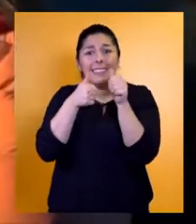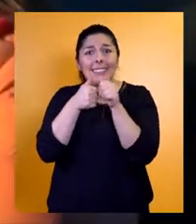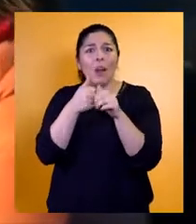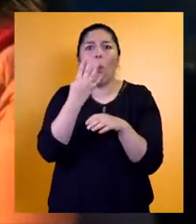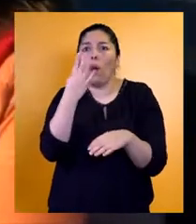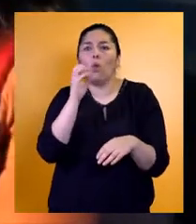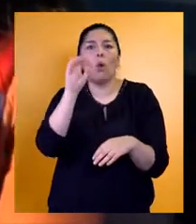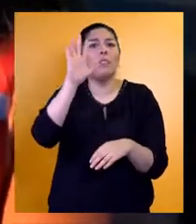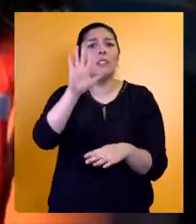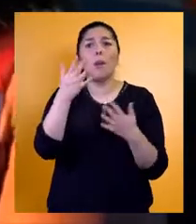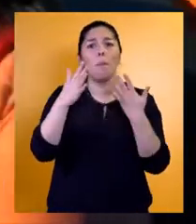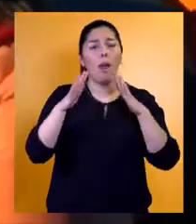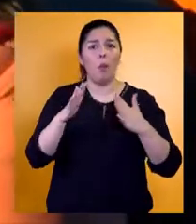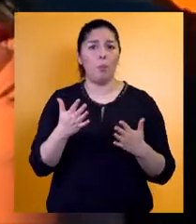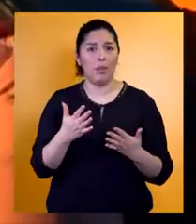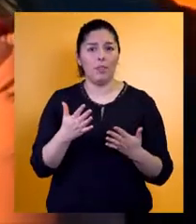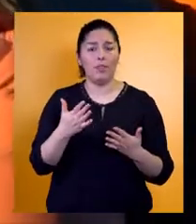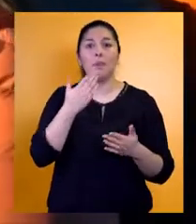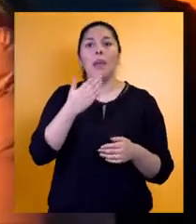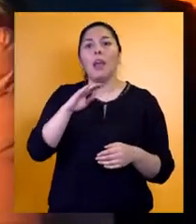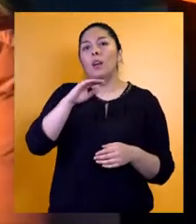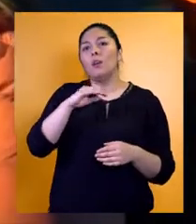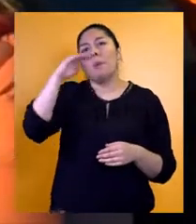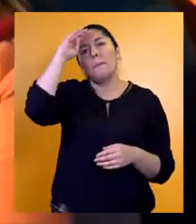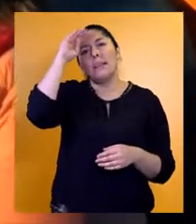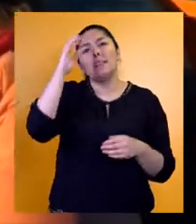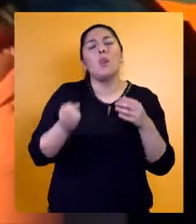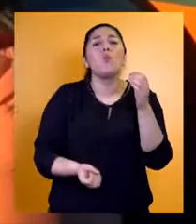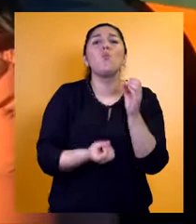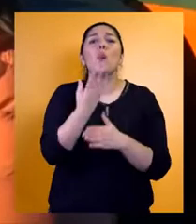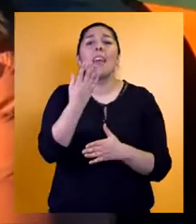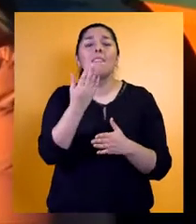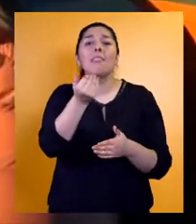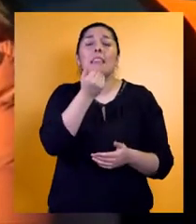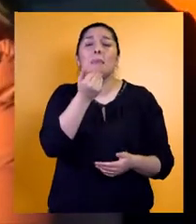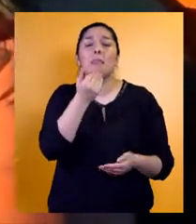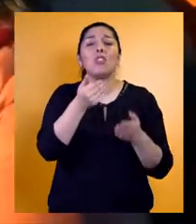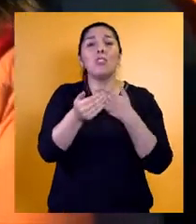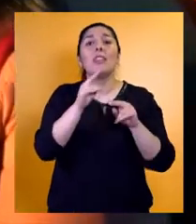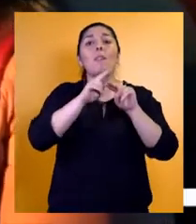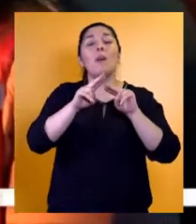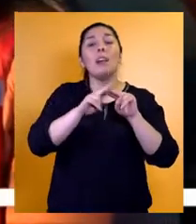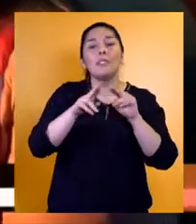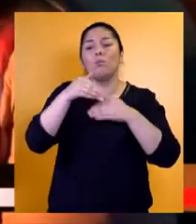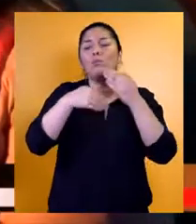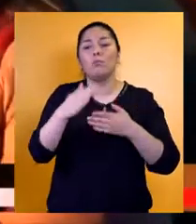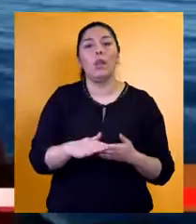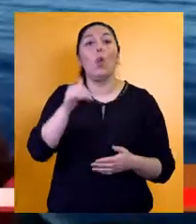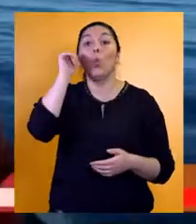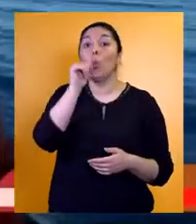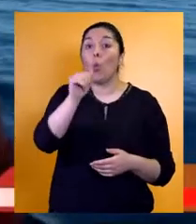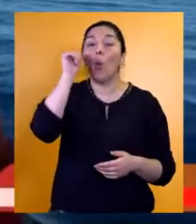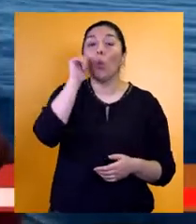muy cerca, creo que vimos 4 o 5, así que una experiencia nueva, para mí por lo menos, primera vez que veo ballenas tan